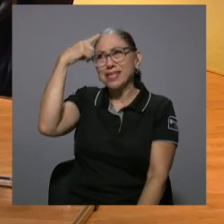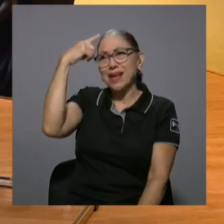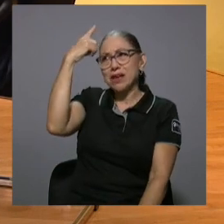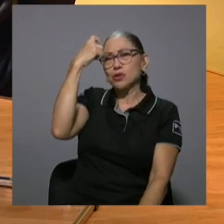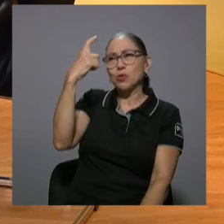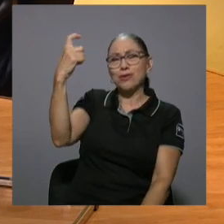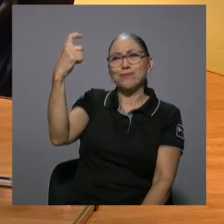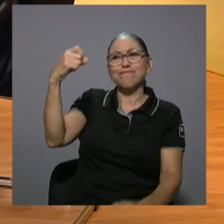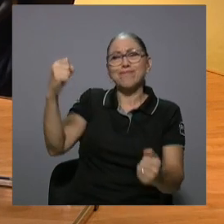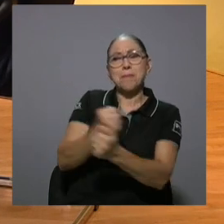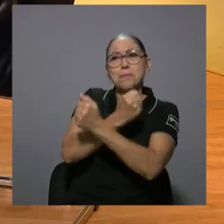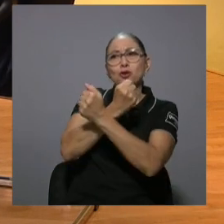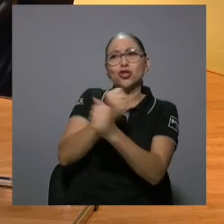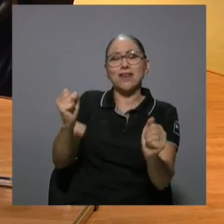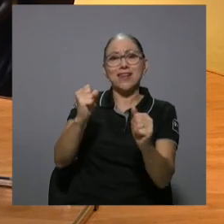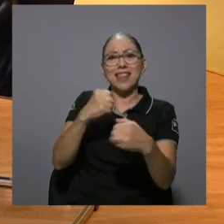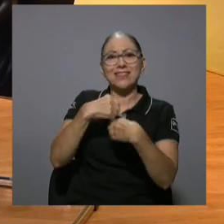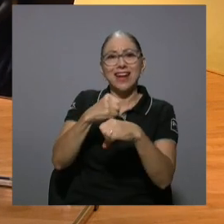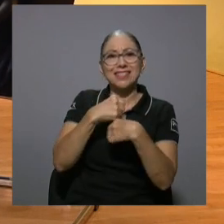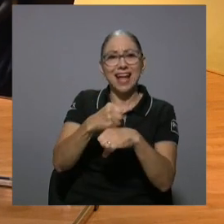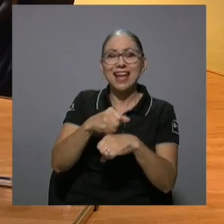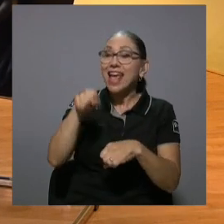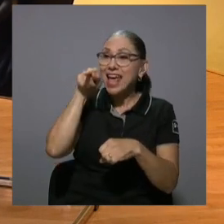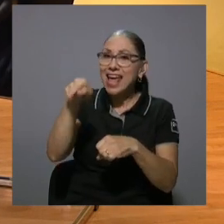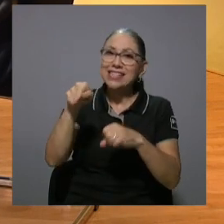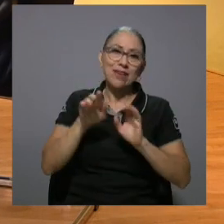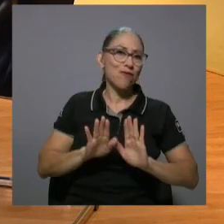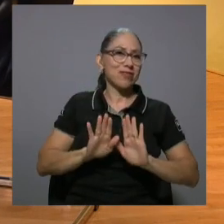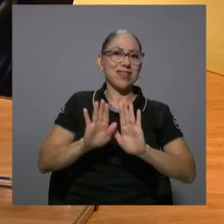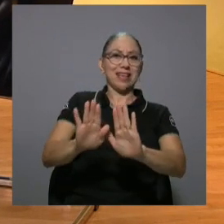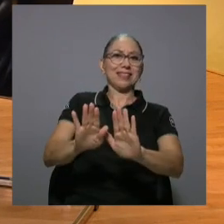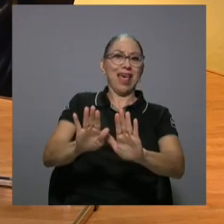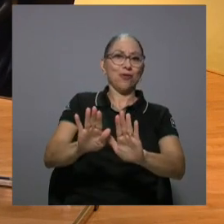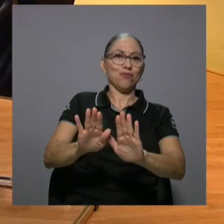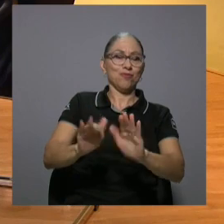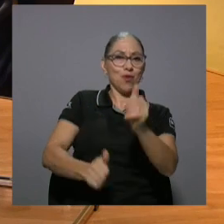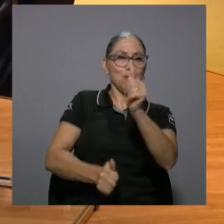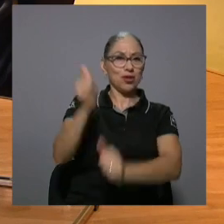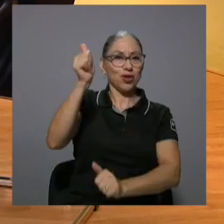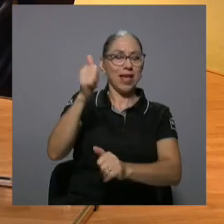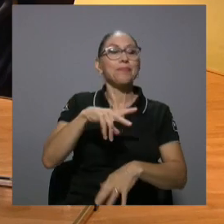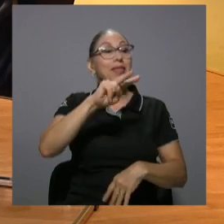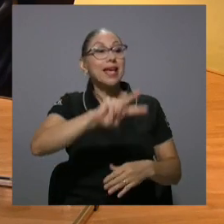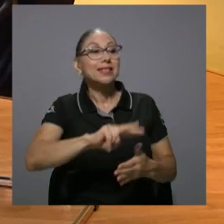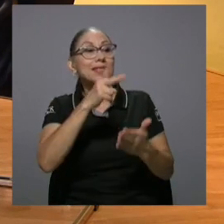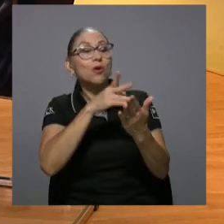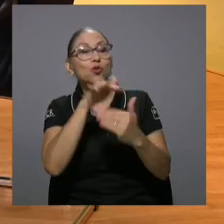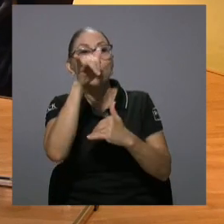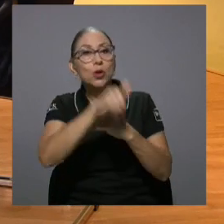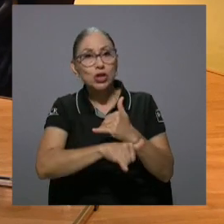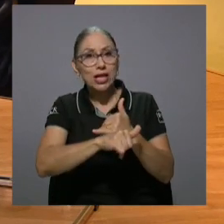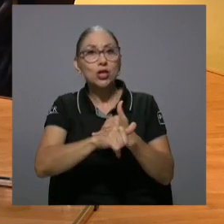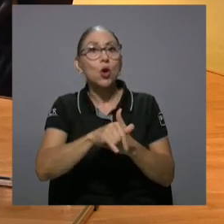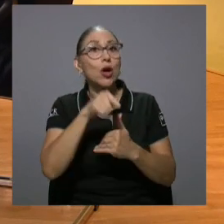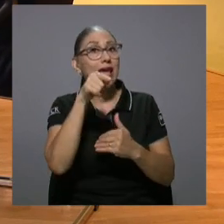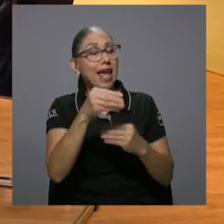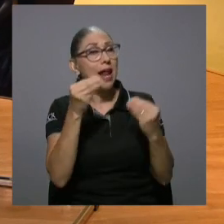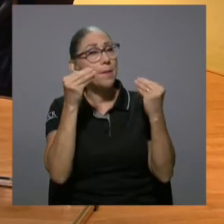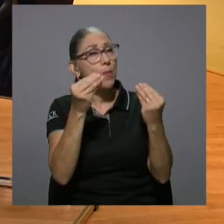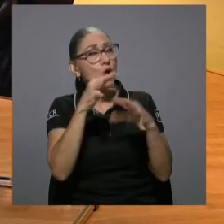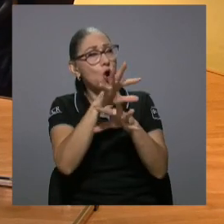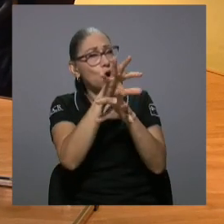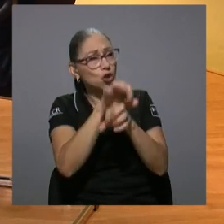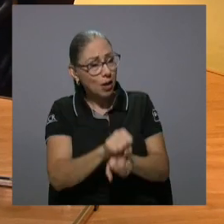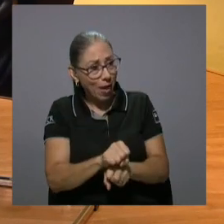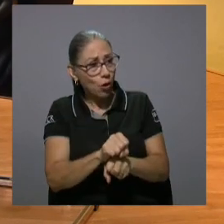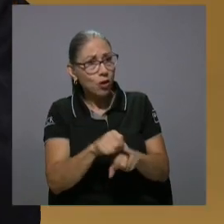imposible de realizar, fue rechazado por amplia mayoría. El segundo proyecto, que era un proyecto muy conservador, también